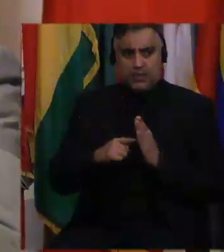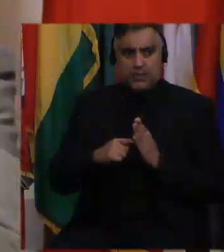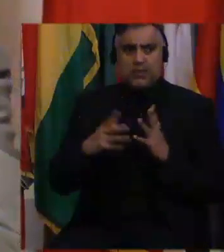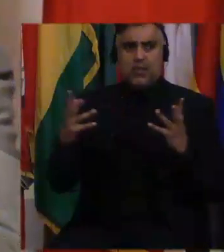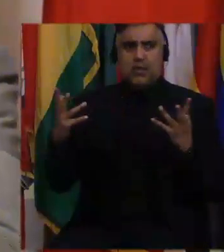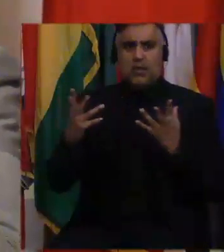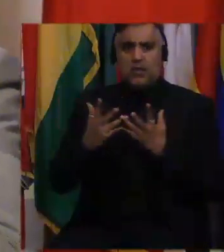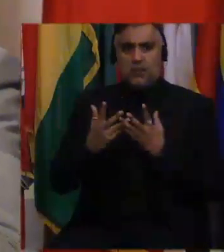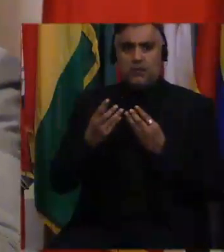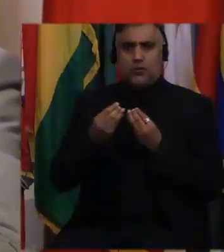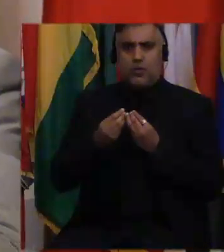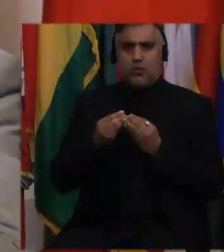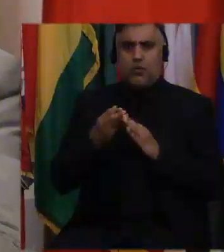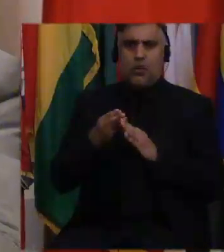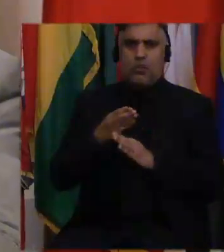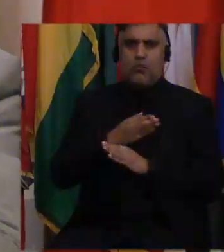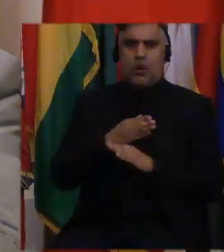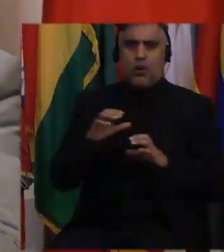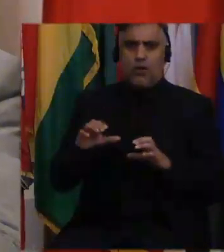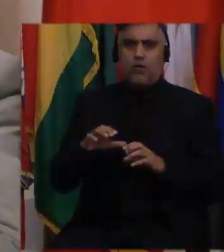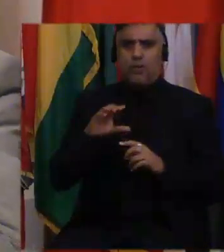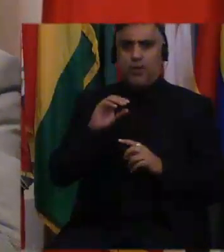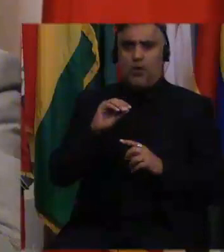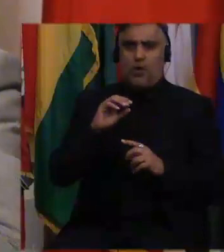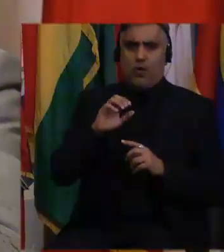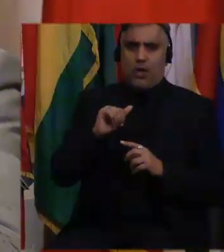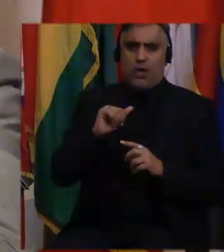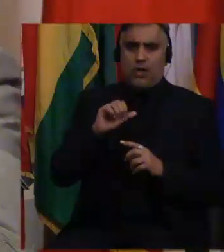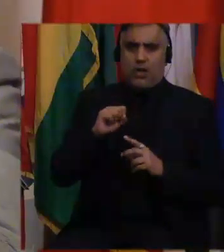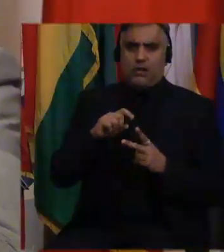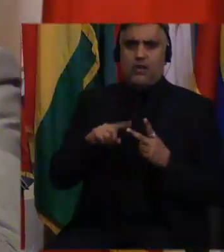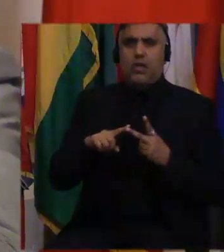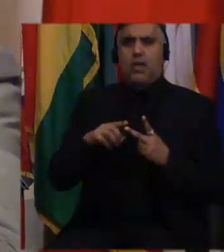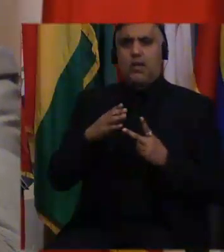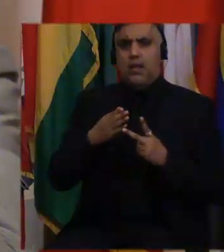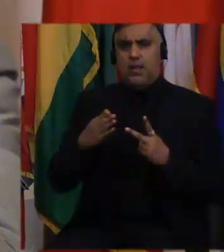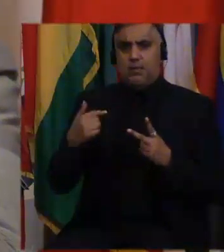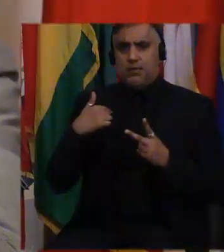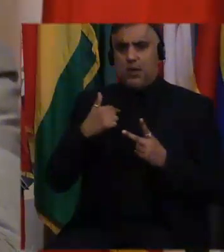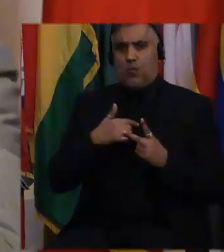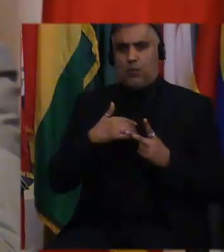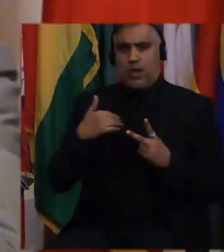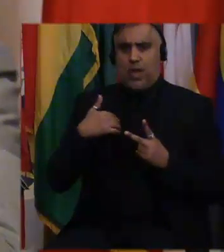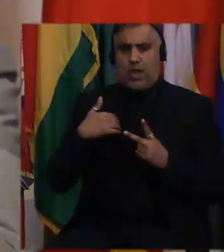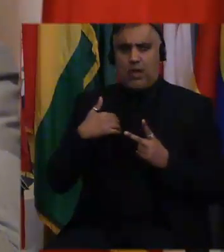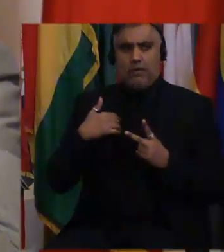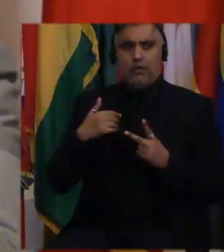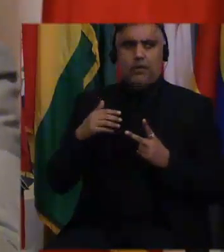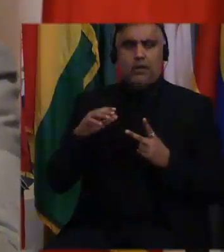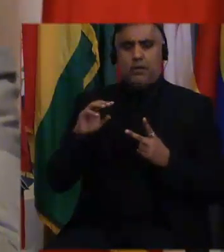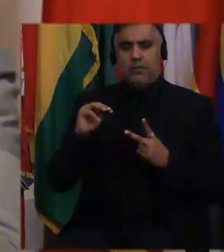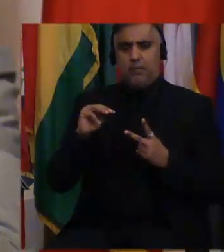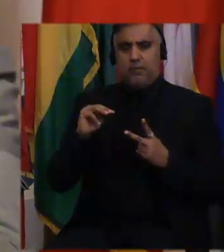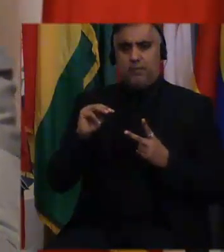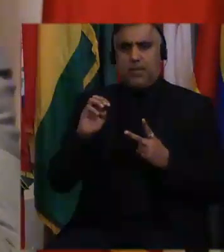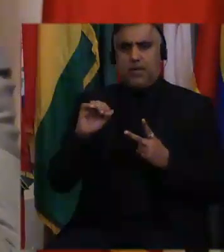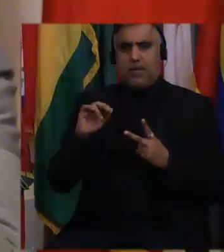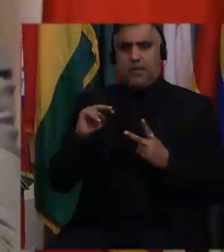que la propia Comisión Interamericana ya lo hace, el mecanismo de seguimiento de la Convención Belén del Pará. Y es una materia